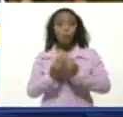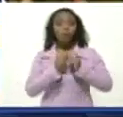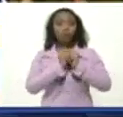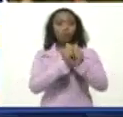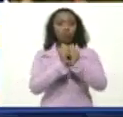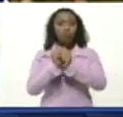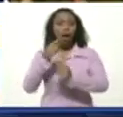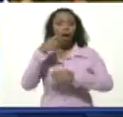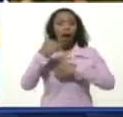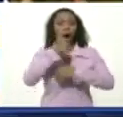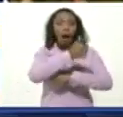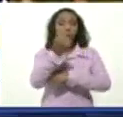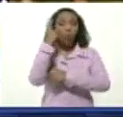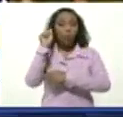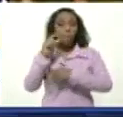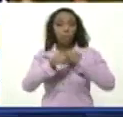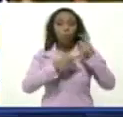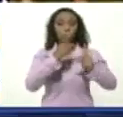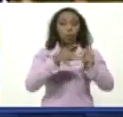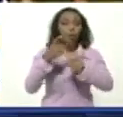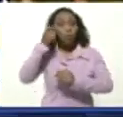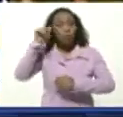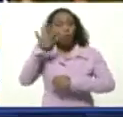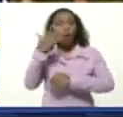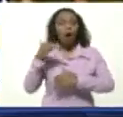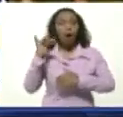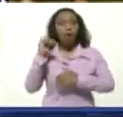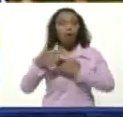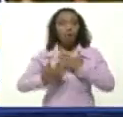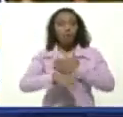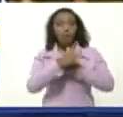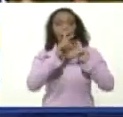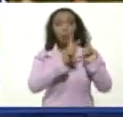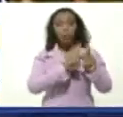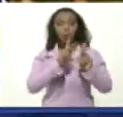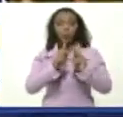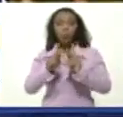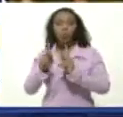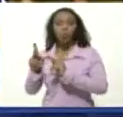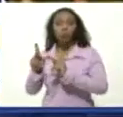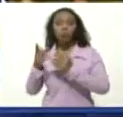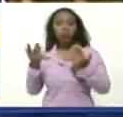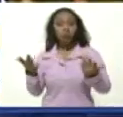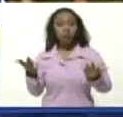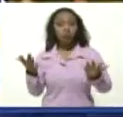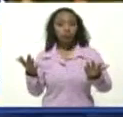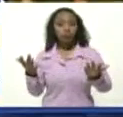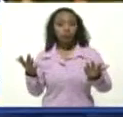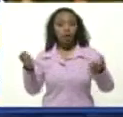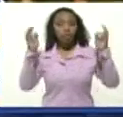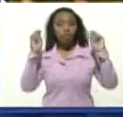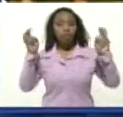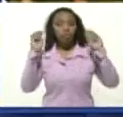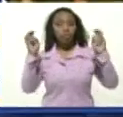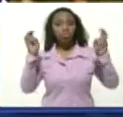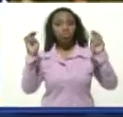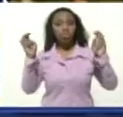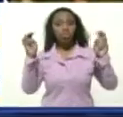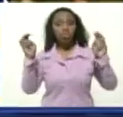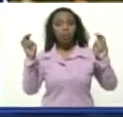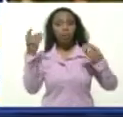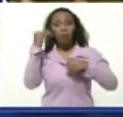de los procesos que nuestro pueblo lleva adelante en materia de organización y que en materia de